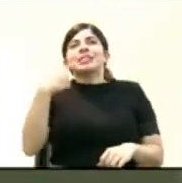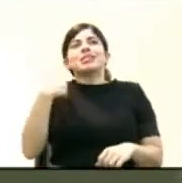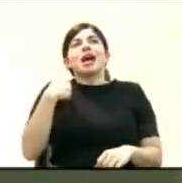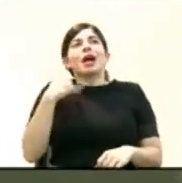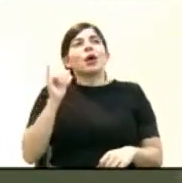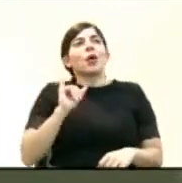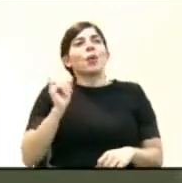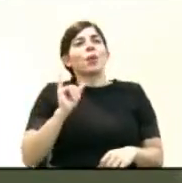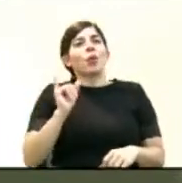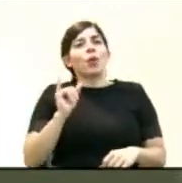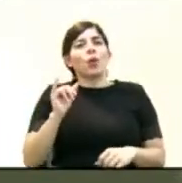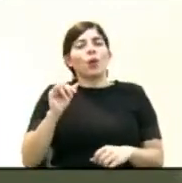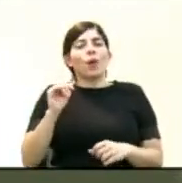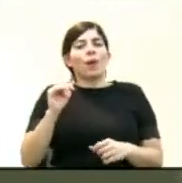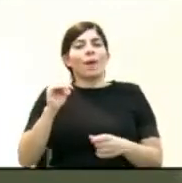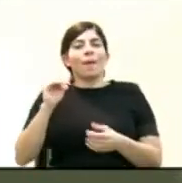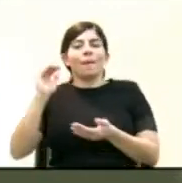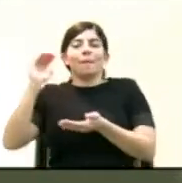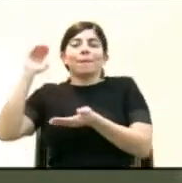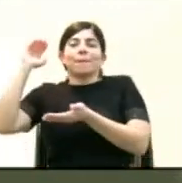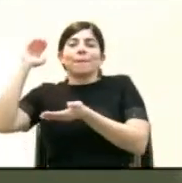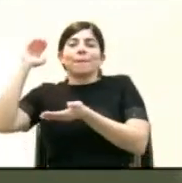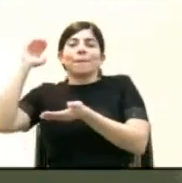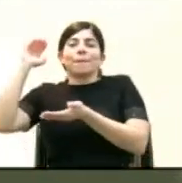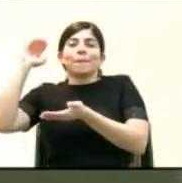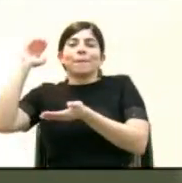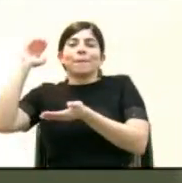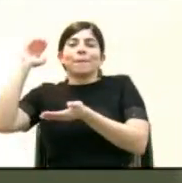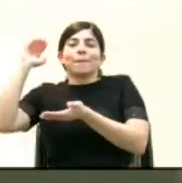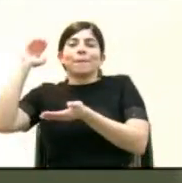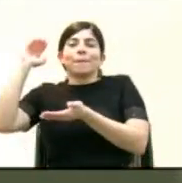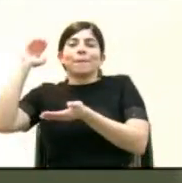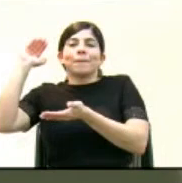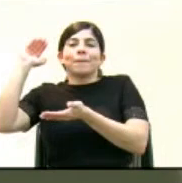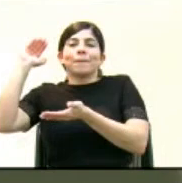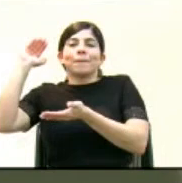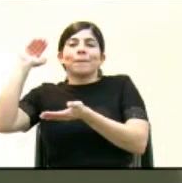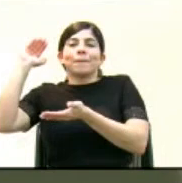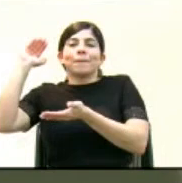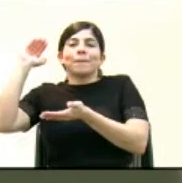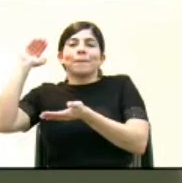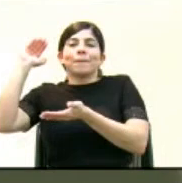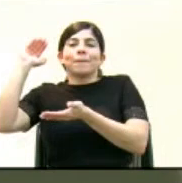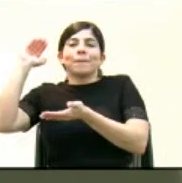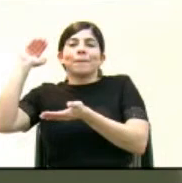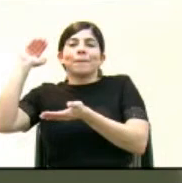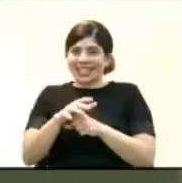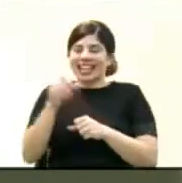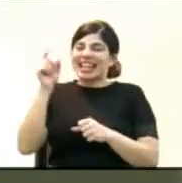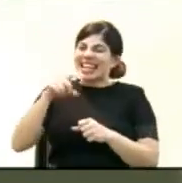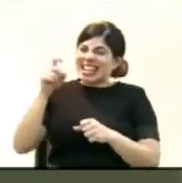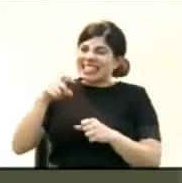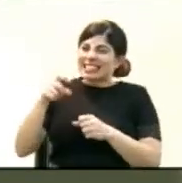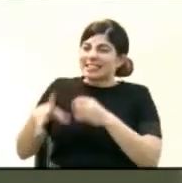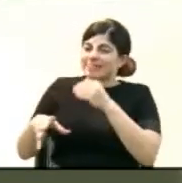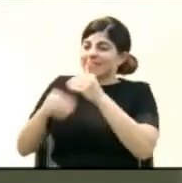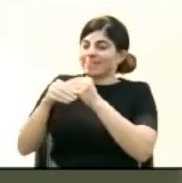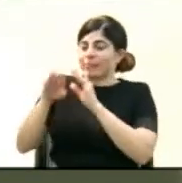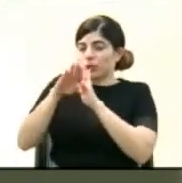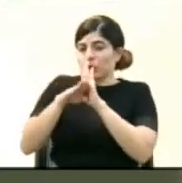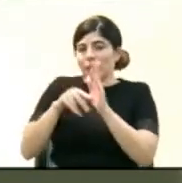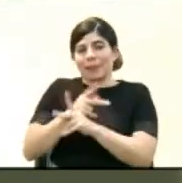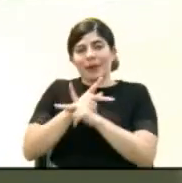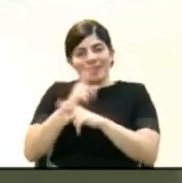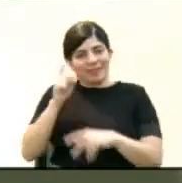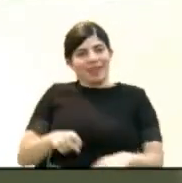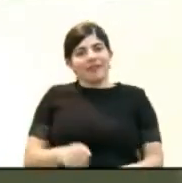de reducción, o sea, si hay un efecto de la vacunación hasta ahora, pero no es suficiente, se tiene que complementar con las medidas de protección